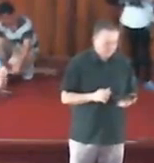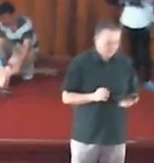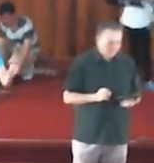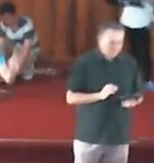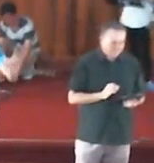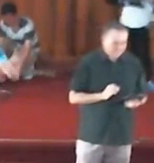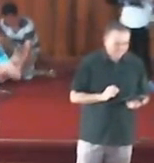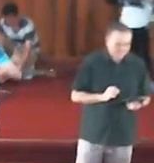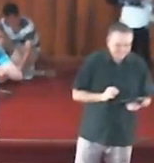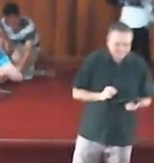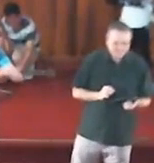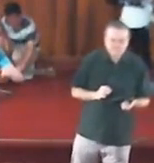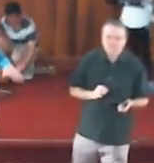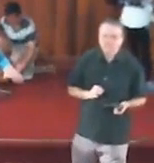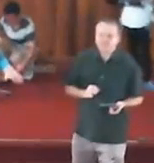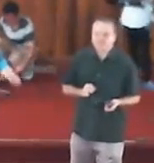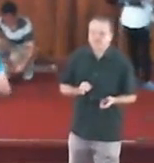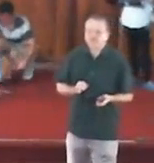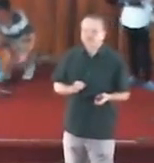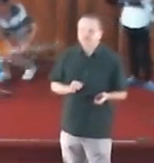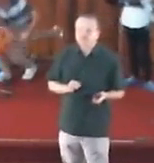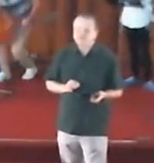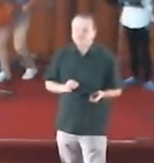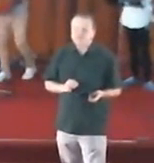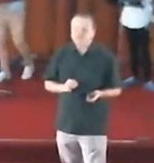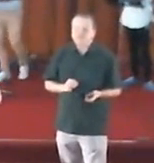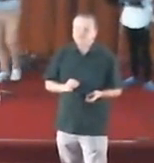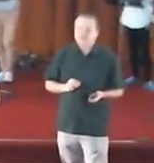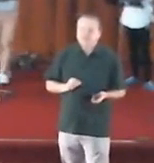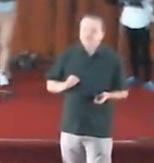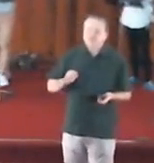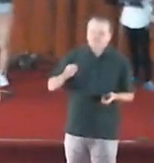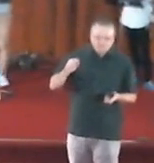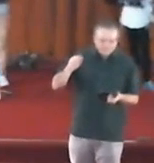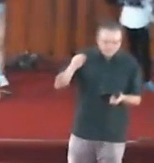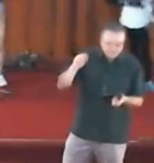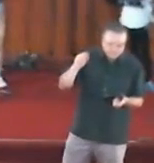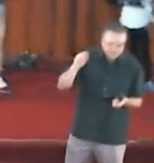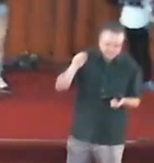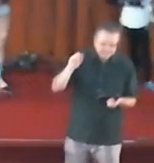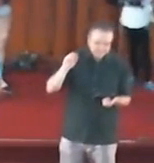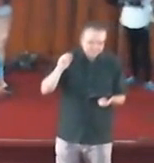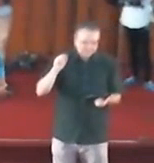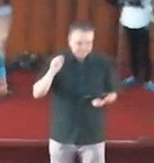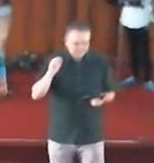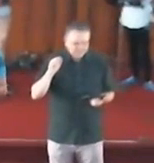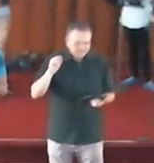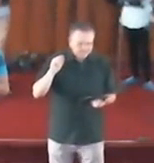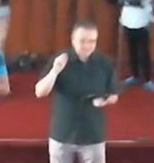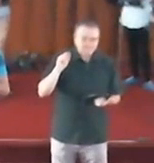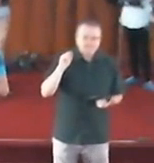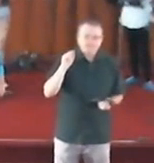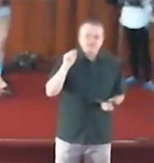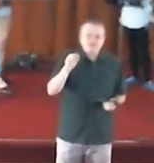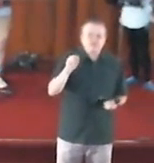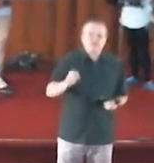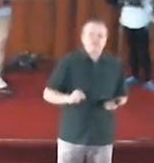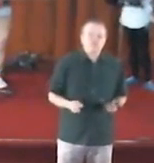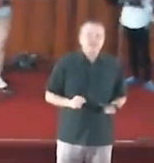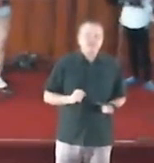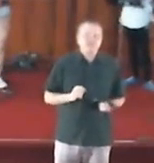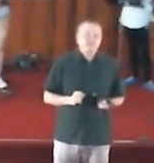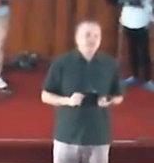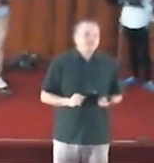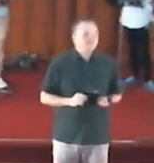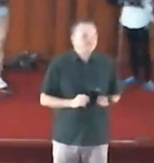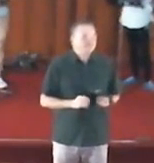your rationality a bit more and turn up your faith. O tal vez de que tienes que tener más